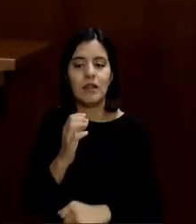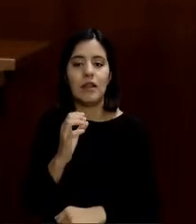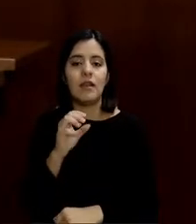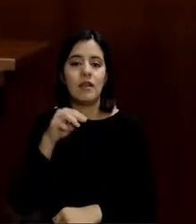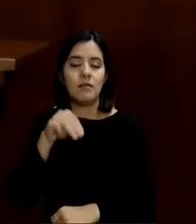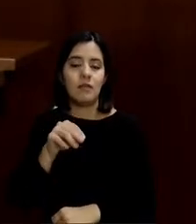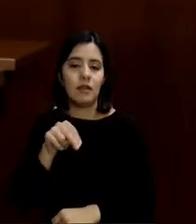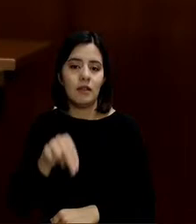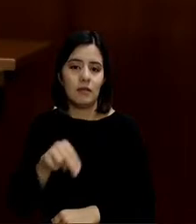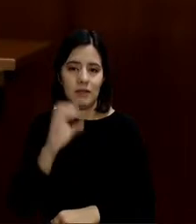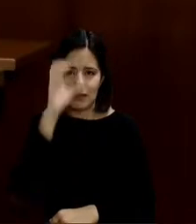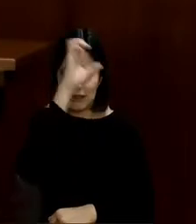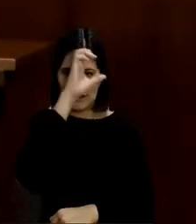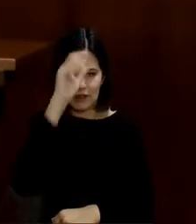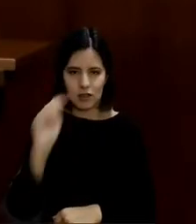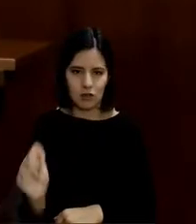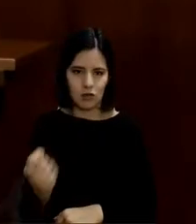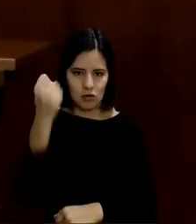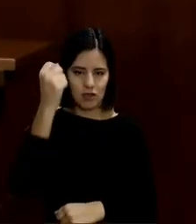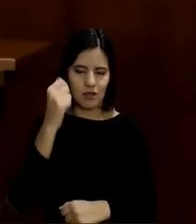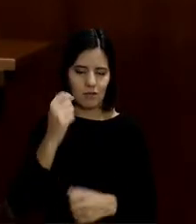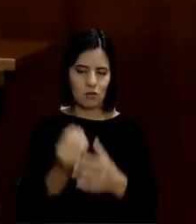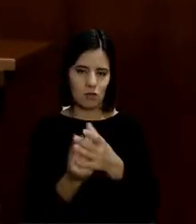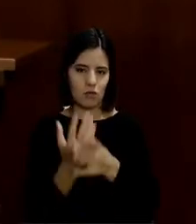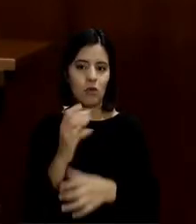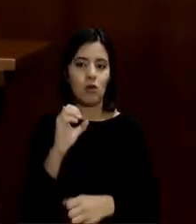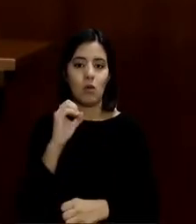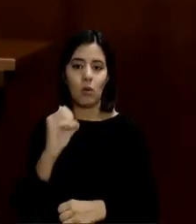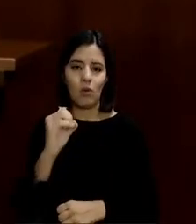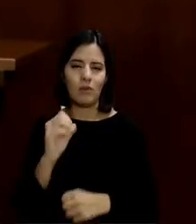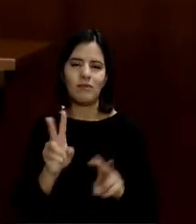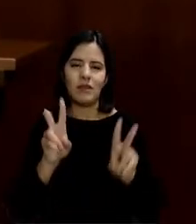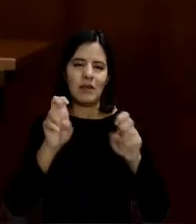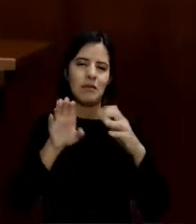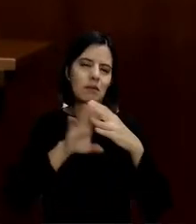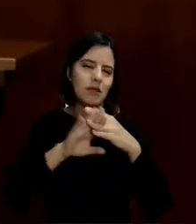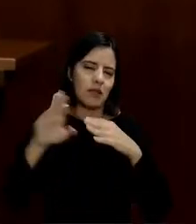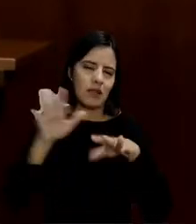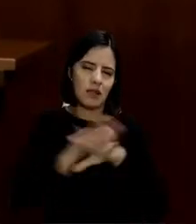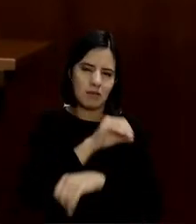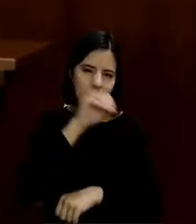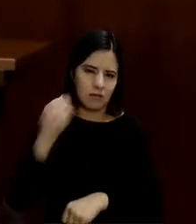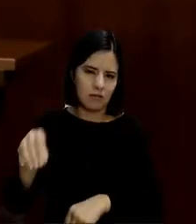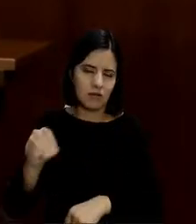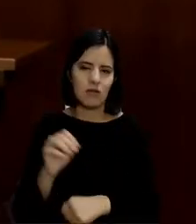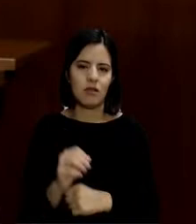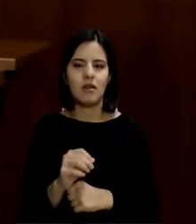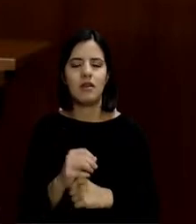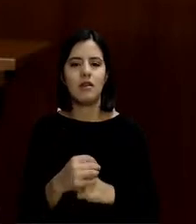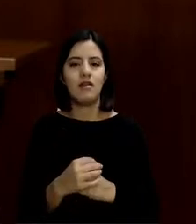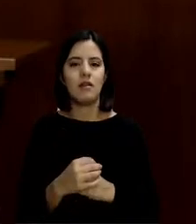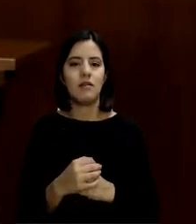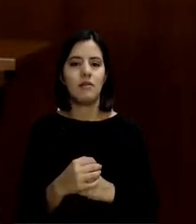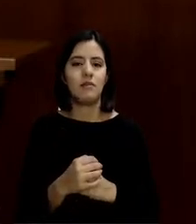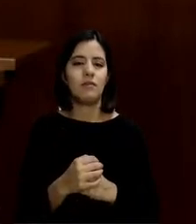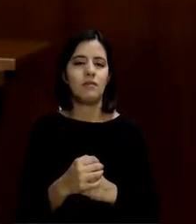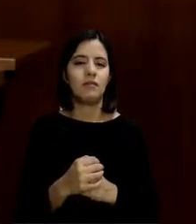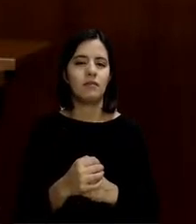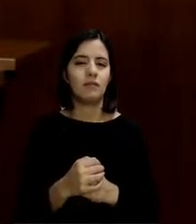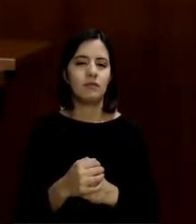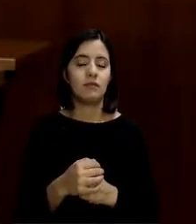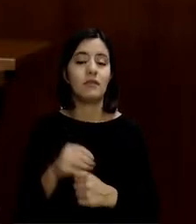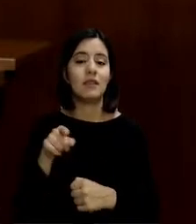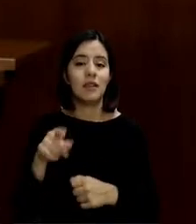e innovación, O, asuntos migratorios, P, de turismo, Q,